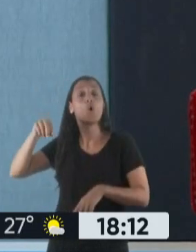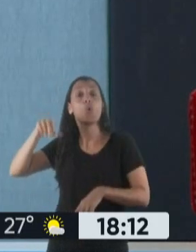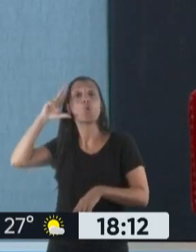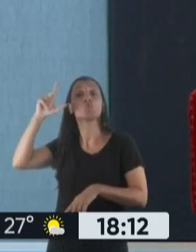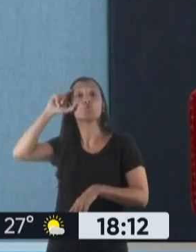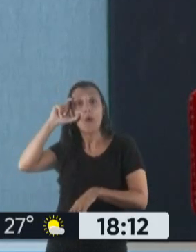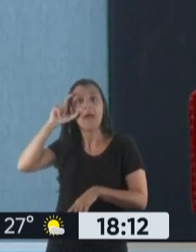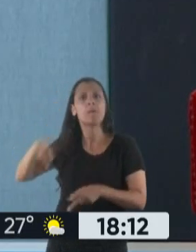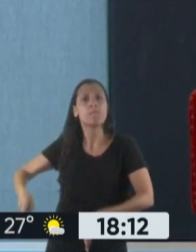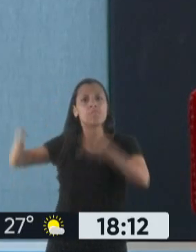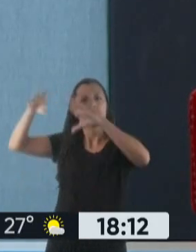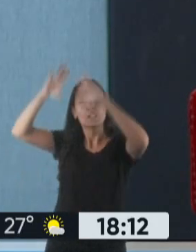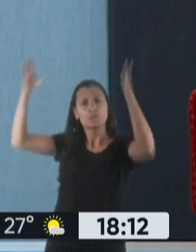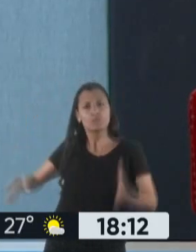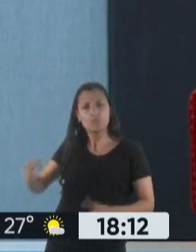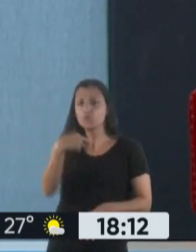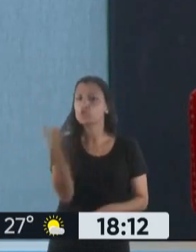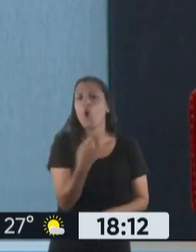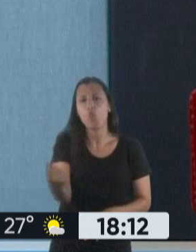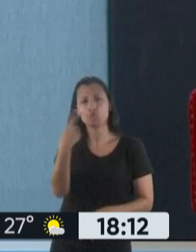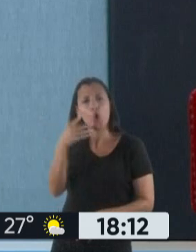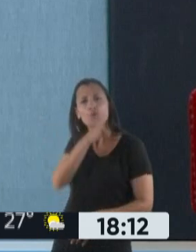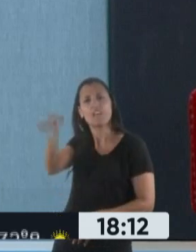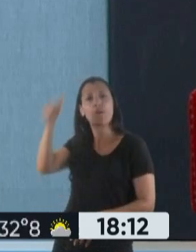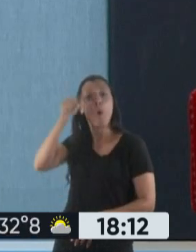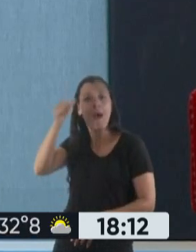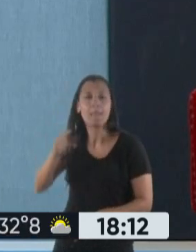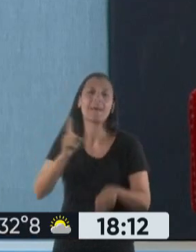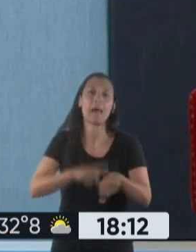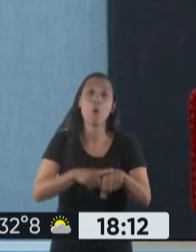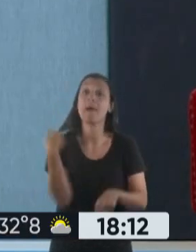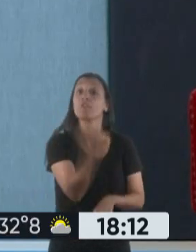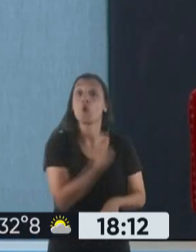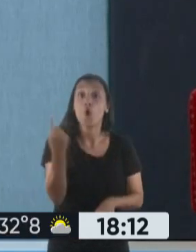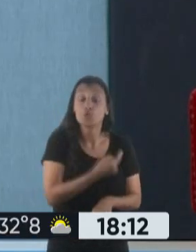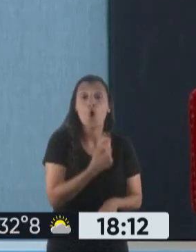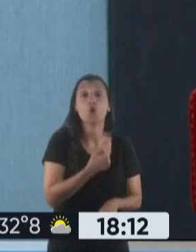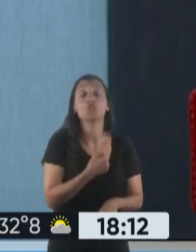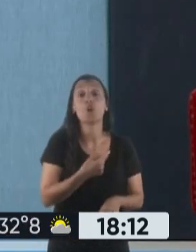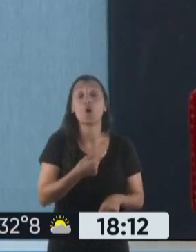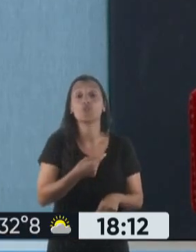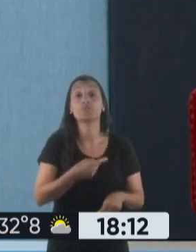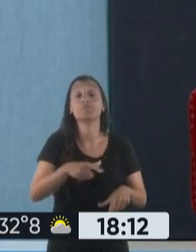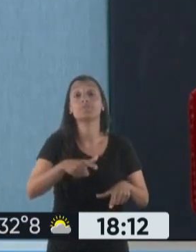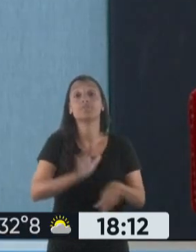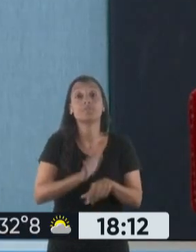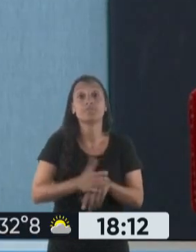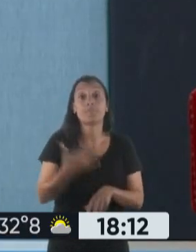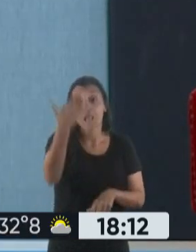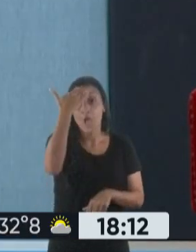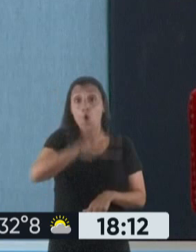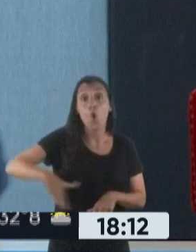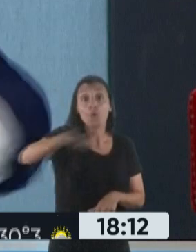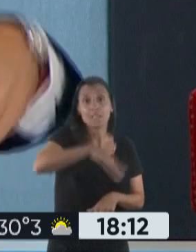es un palacio que todos nosotros cuando fuimos a Mar del Plata lo vimos, porque cuando bajamos por la avenida Constitución para llegar a la playa